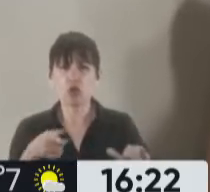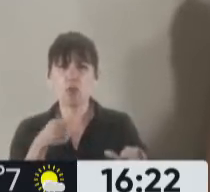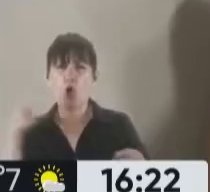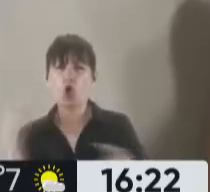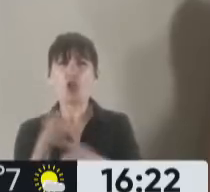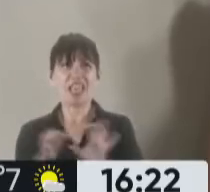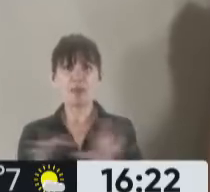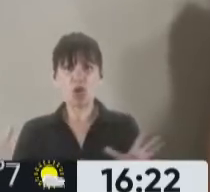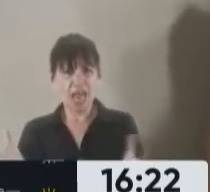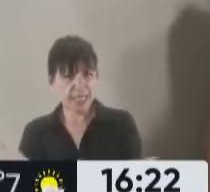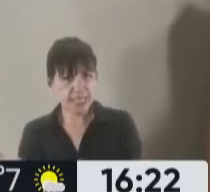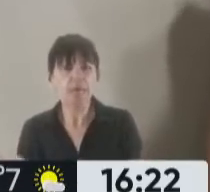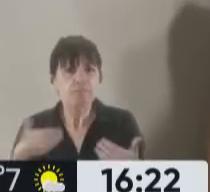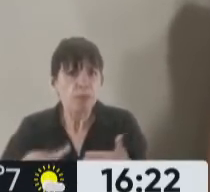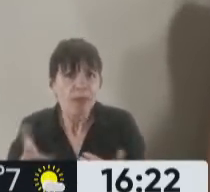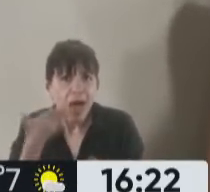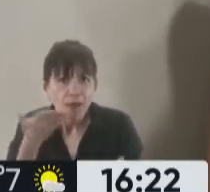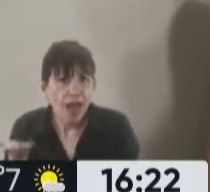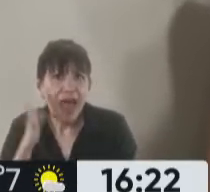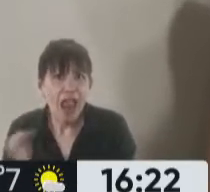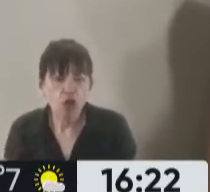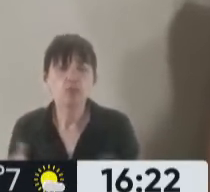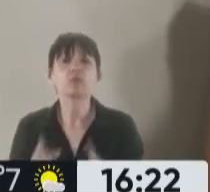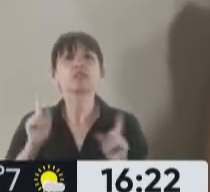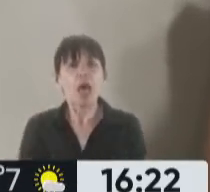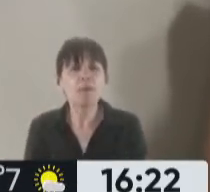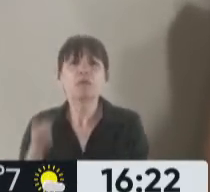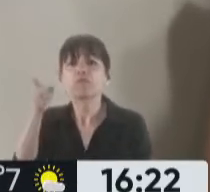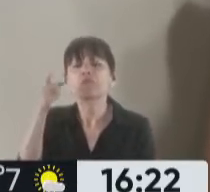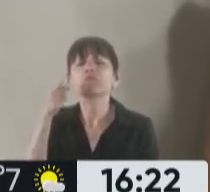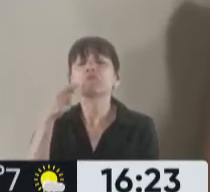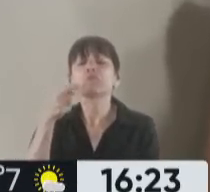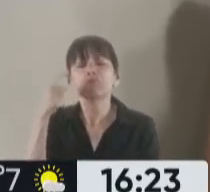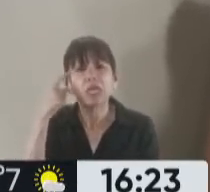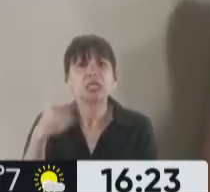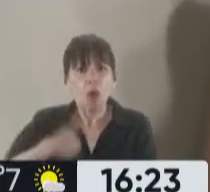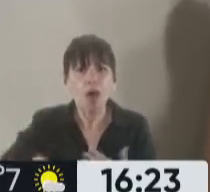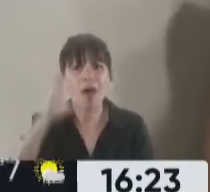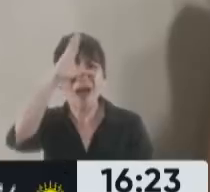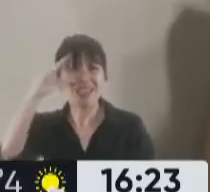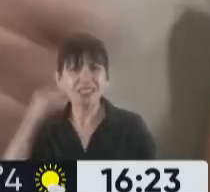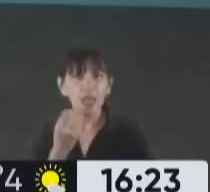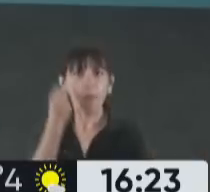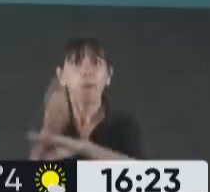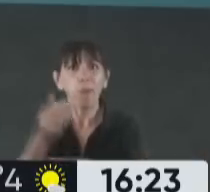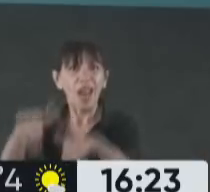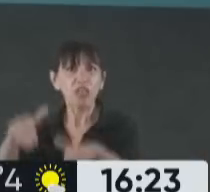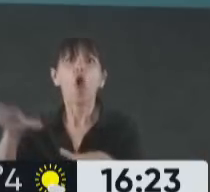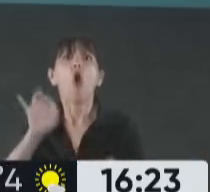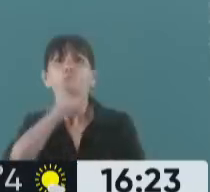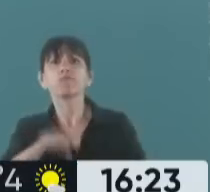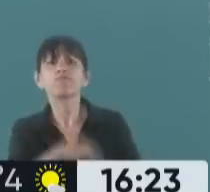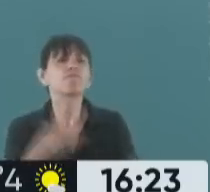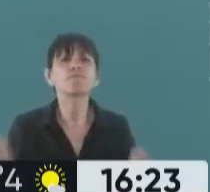lado, si cree que Cristina puede ser candidata, porque se está hablando de una proscripción desde el kirchnerismo. Gracias. Me